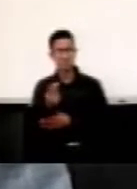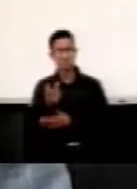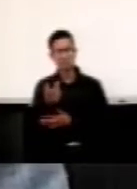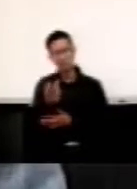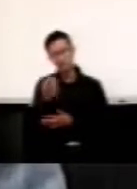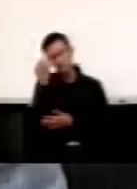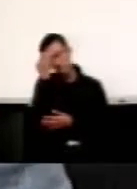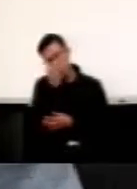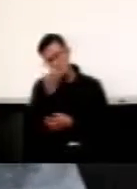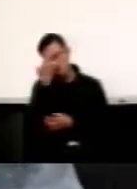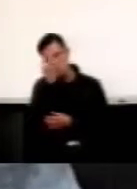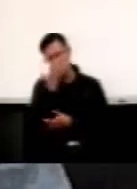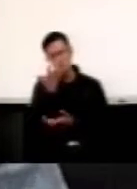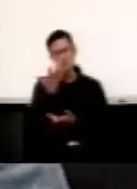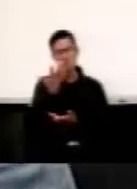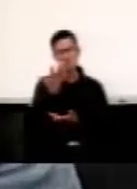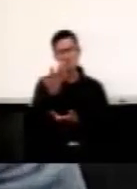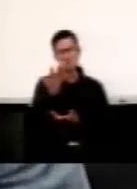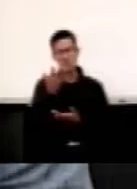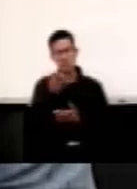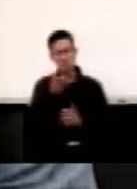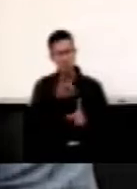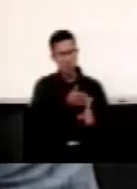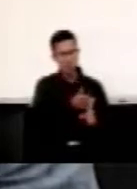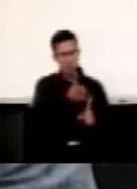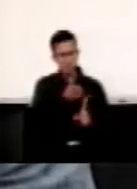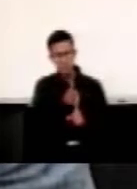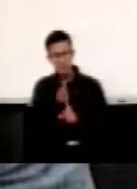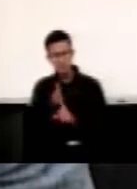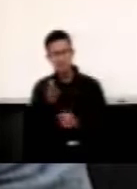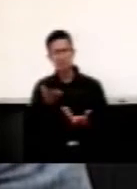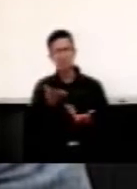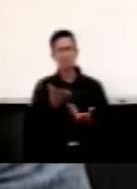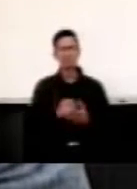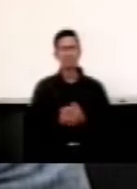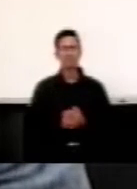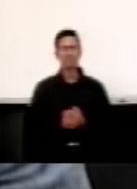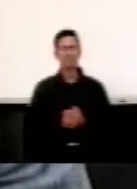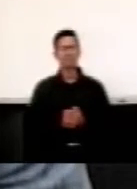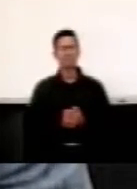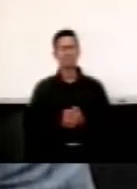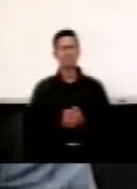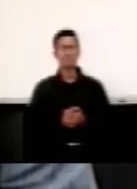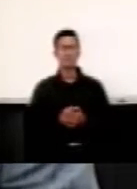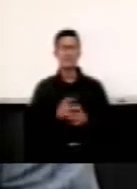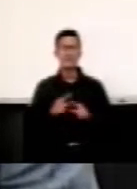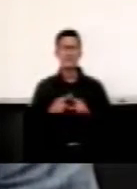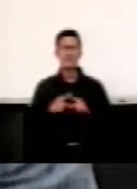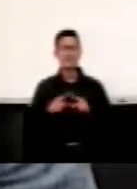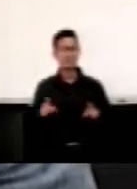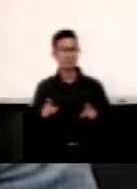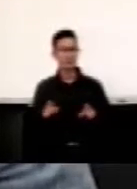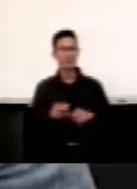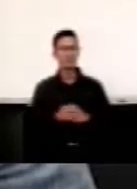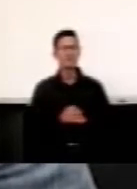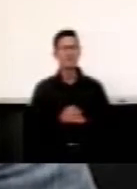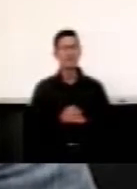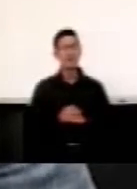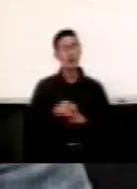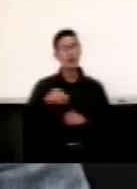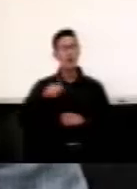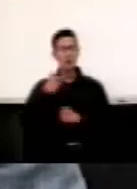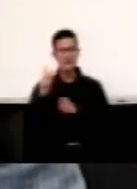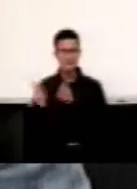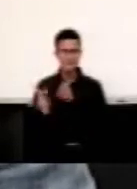las trayectorias, las perspectivas. Y a diferencia de otros países donde